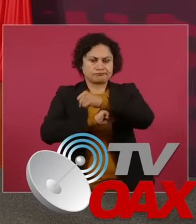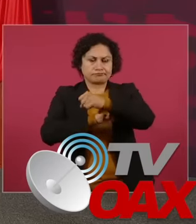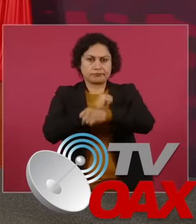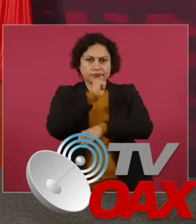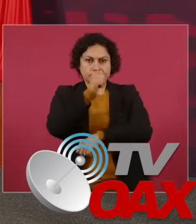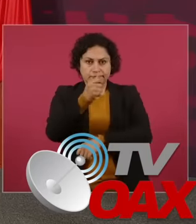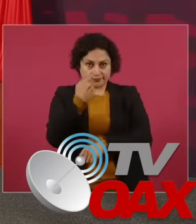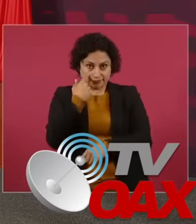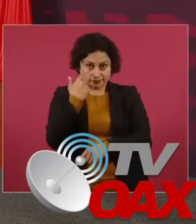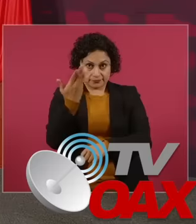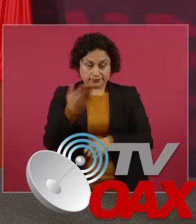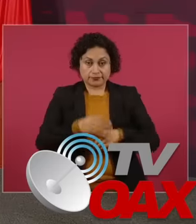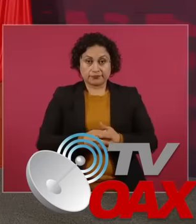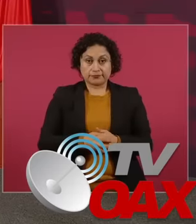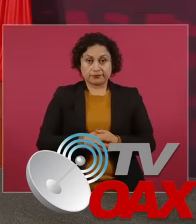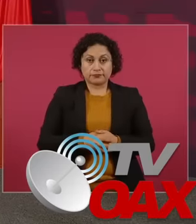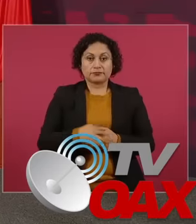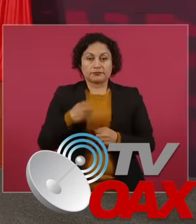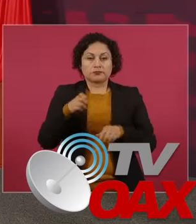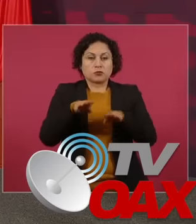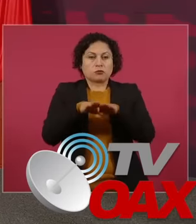Y ahí va a pasar el tren.